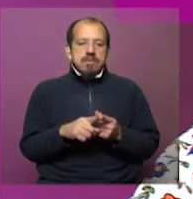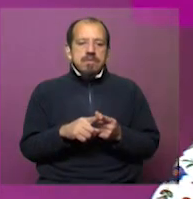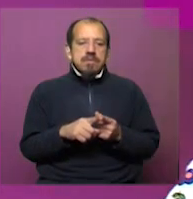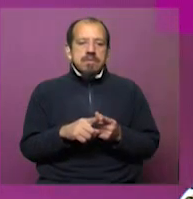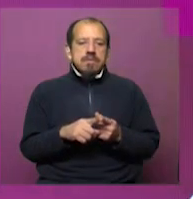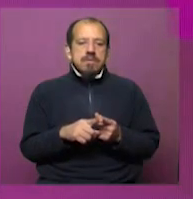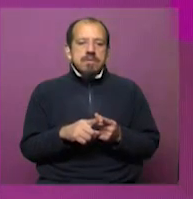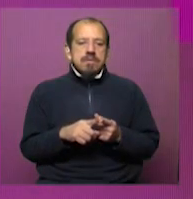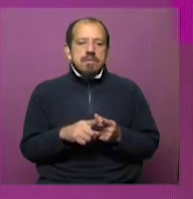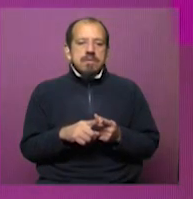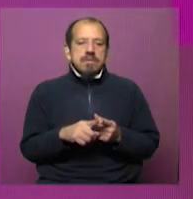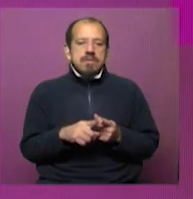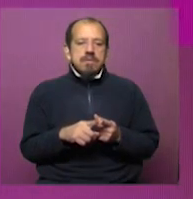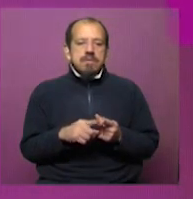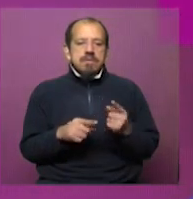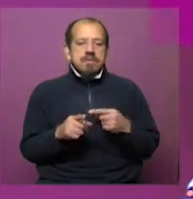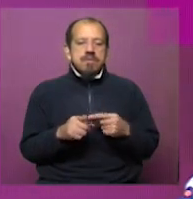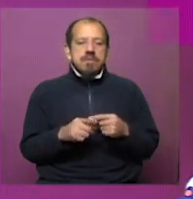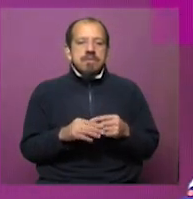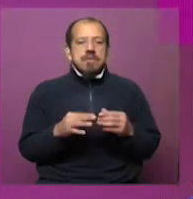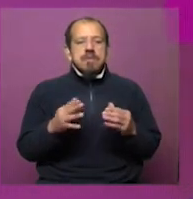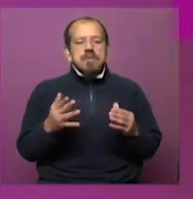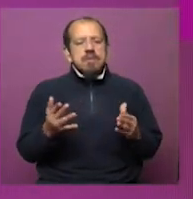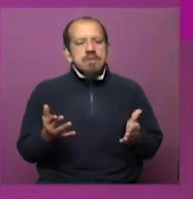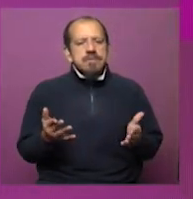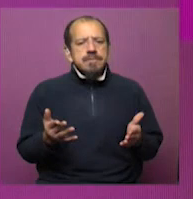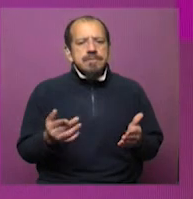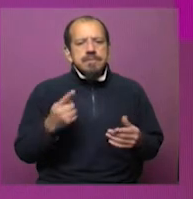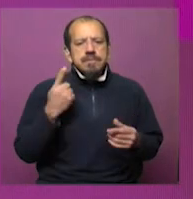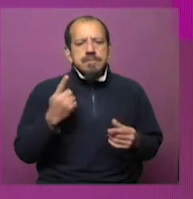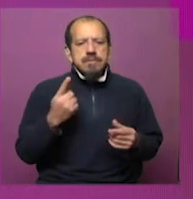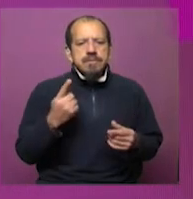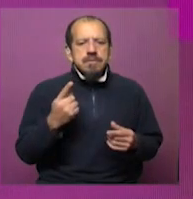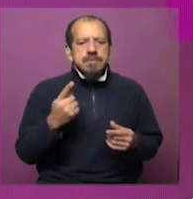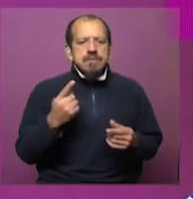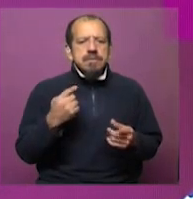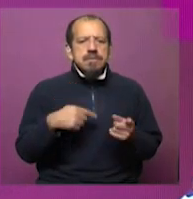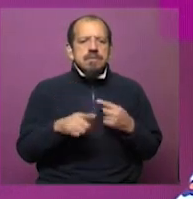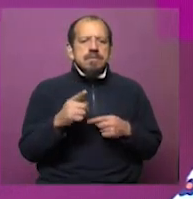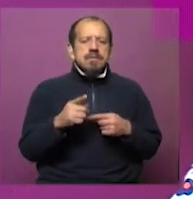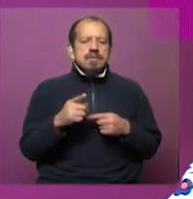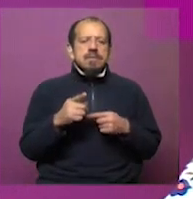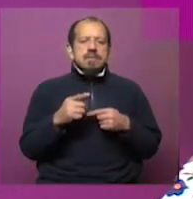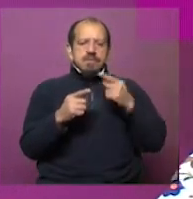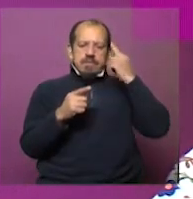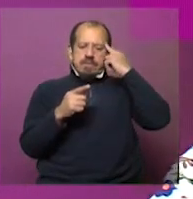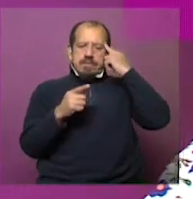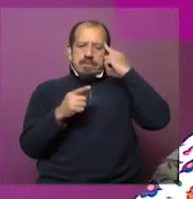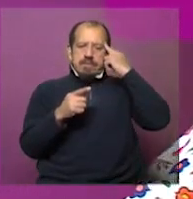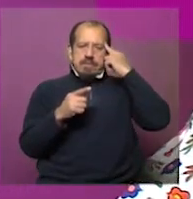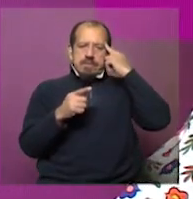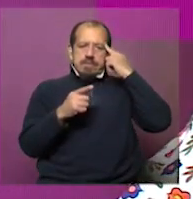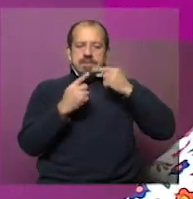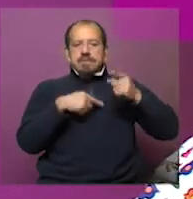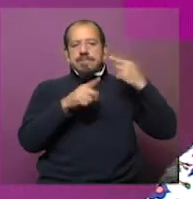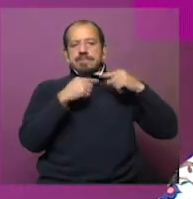primera pregunta es como la emotiva, ¿no? Como para abrir la cancha. Quiere decir, mirar para atrás, quizás es la misma pregunta que te